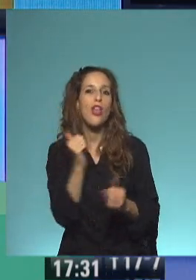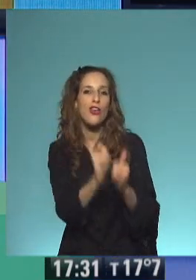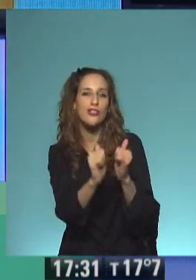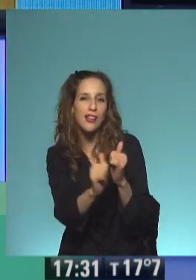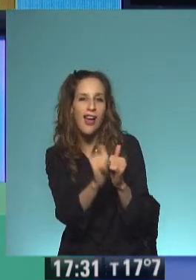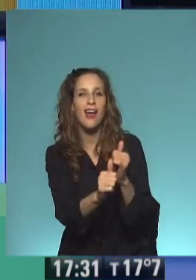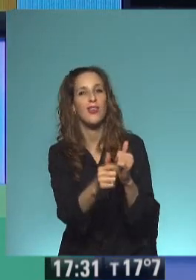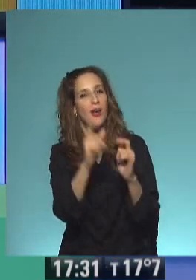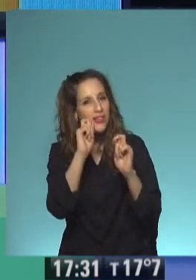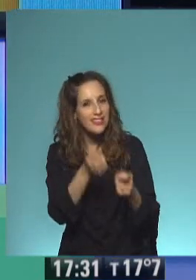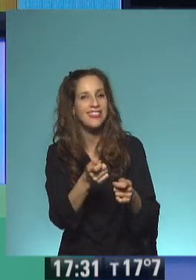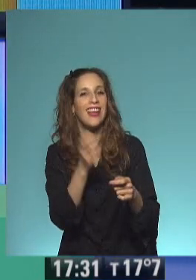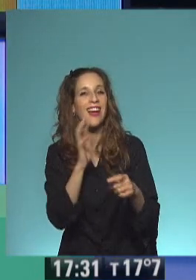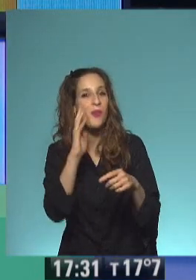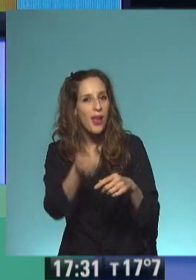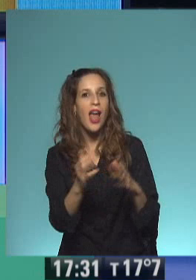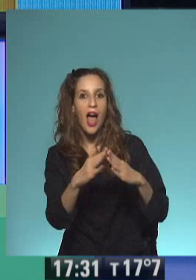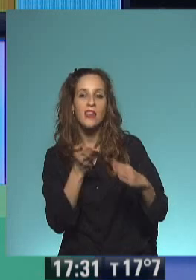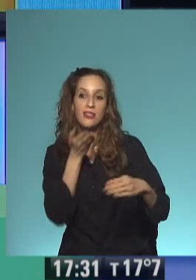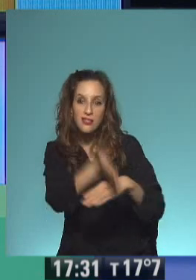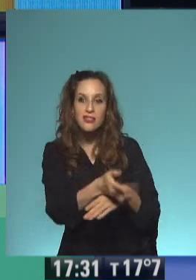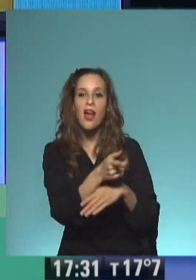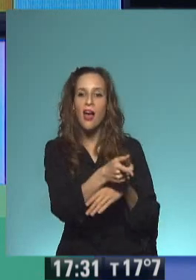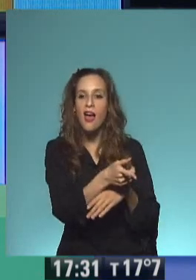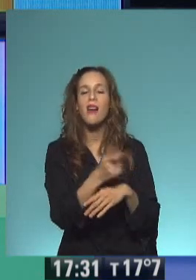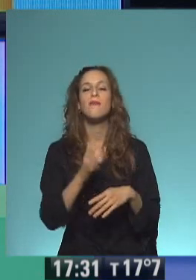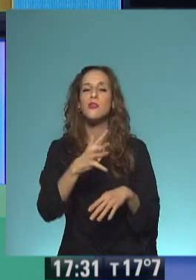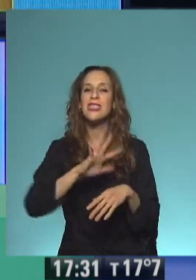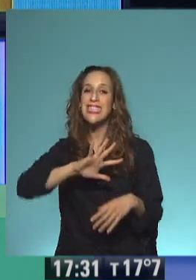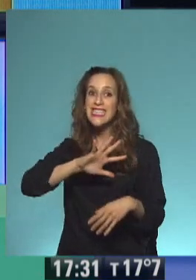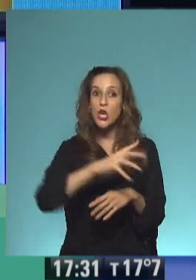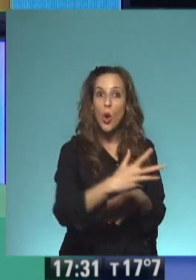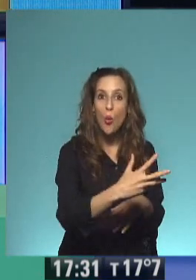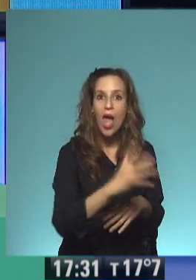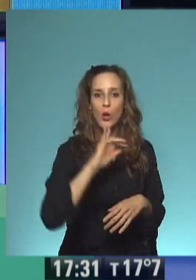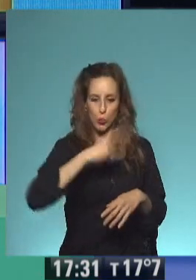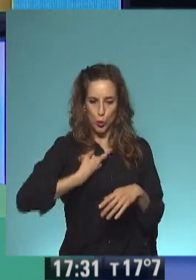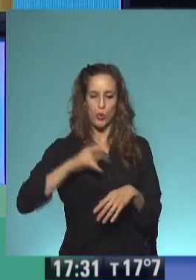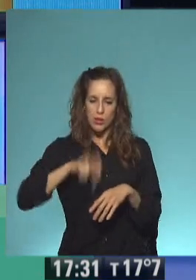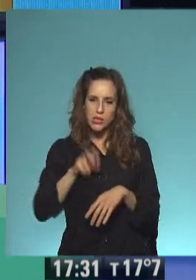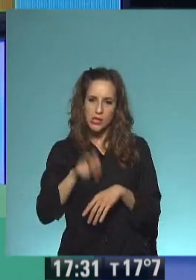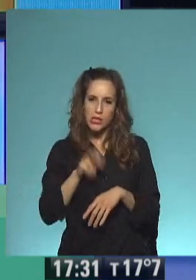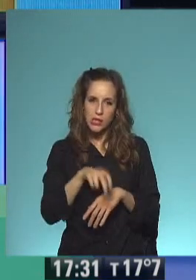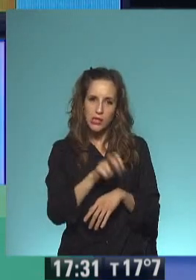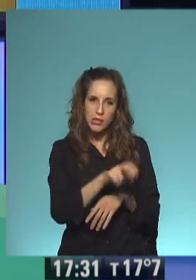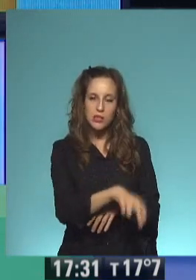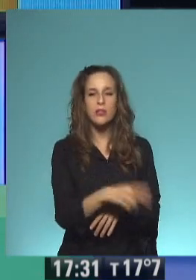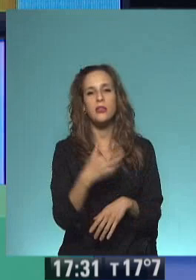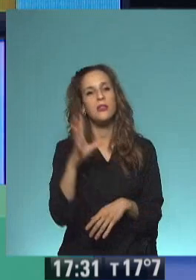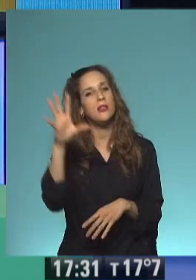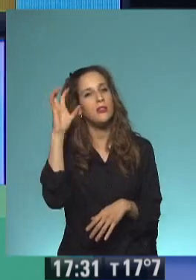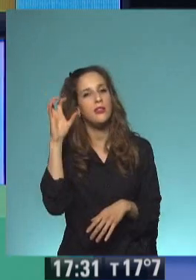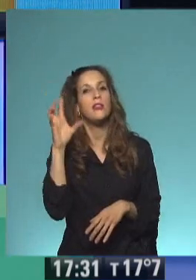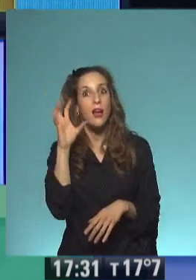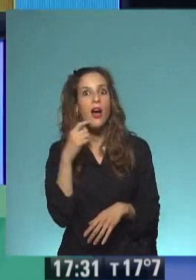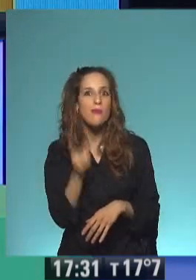heladería enorme que quedaba más o menos a unas 5 cuadras. Ay, no me puedo acordar. Igual no podría decir el nombre de la heladería.